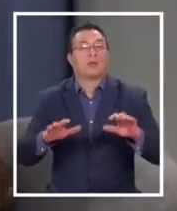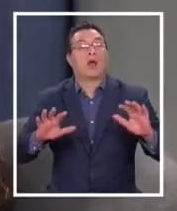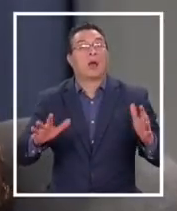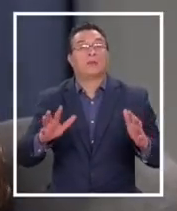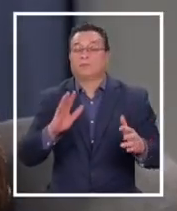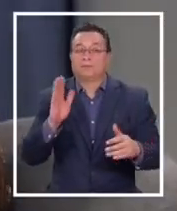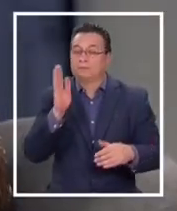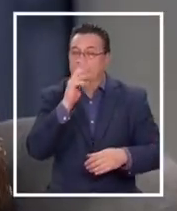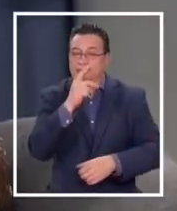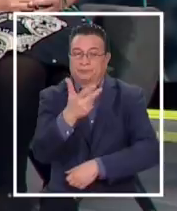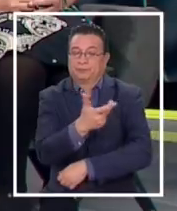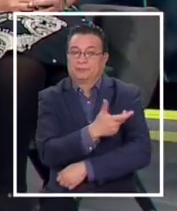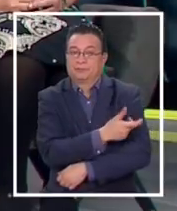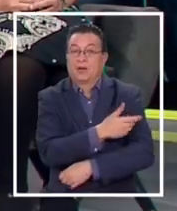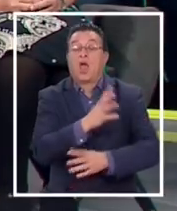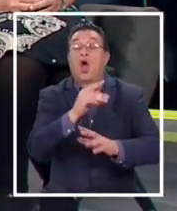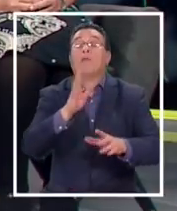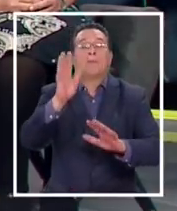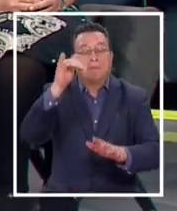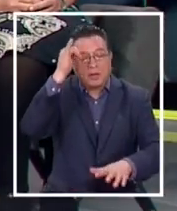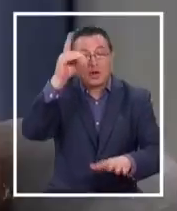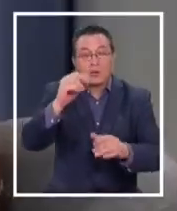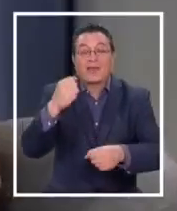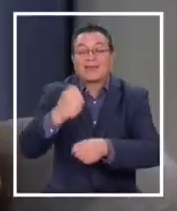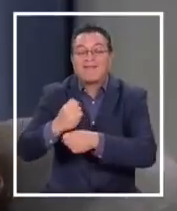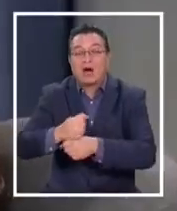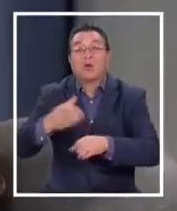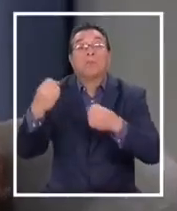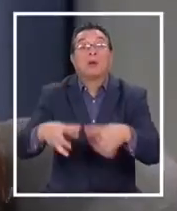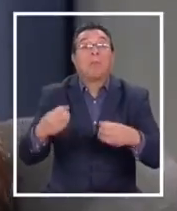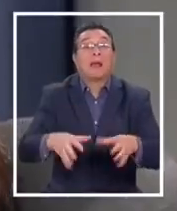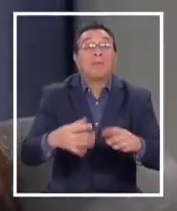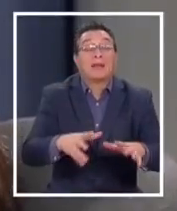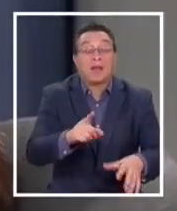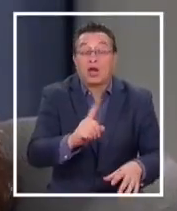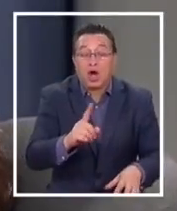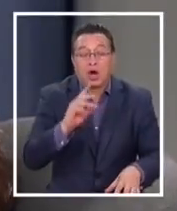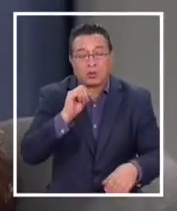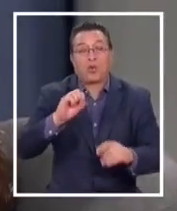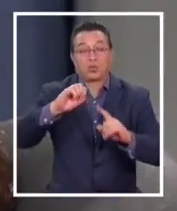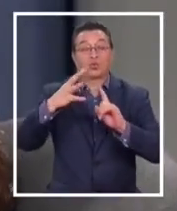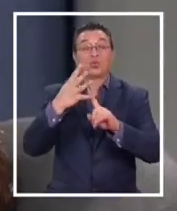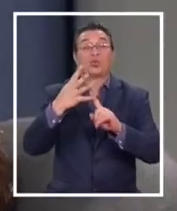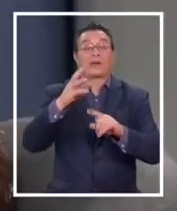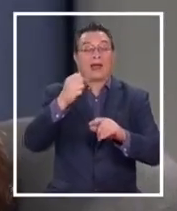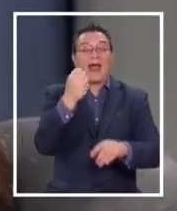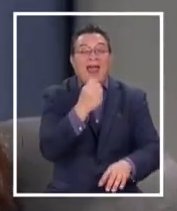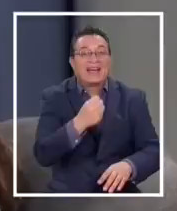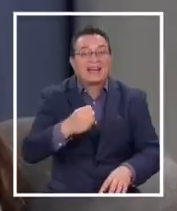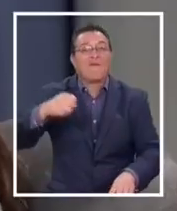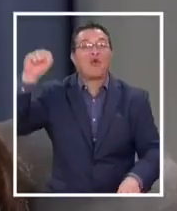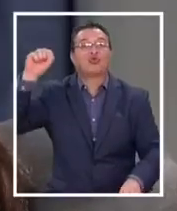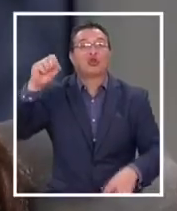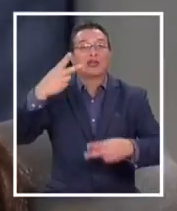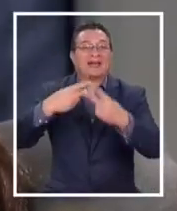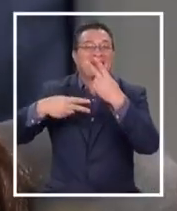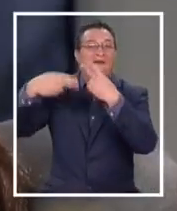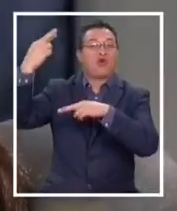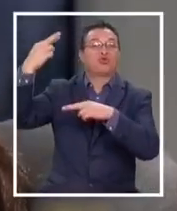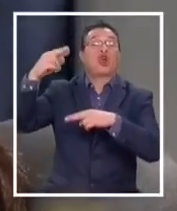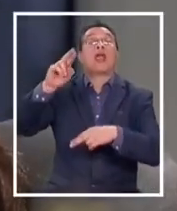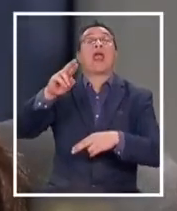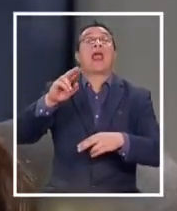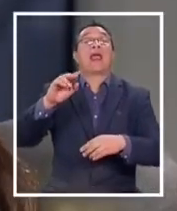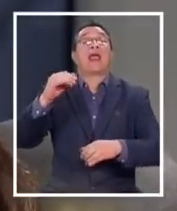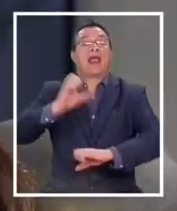no va a recuperar nunca su empleo, porque aquí también había un aceleramiento, ¿no es cierto?, lo que se le llama la cuarta revolución industrial. Tú tienes que asignar después